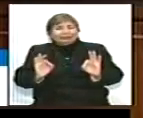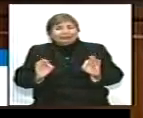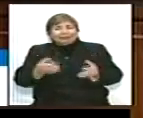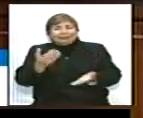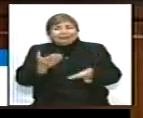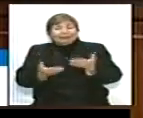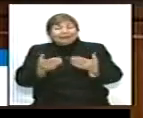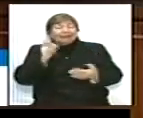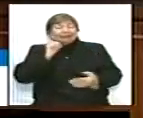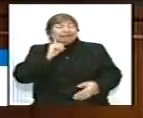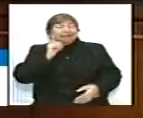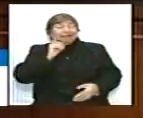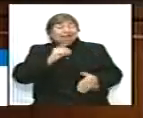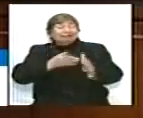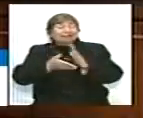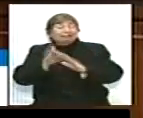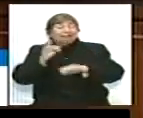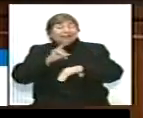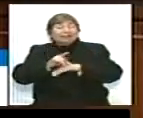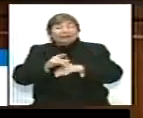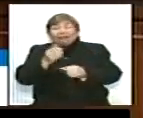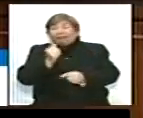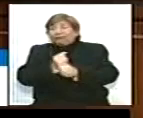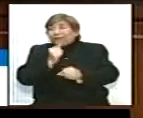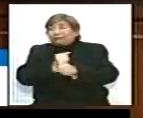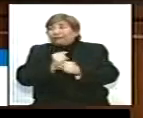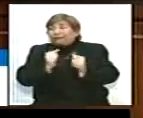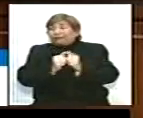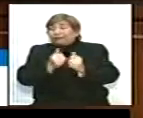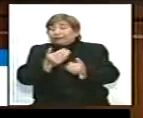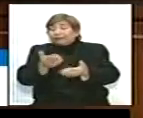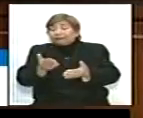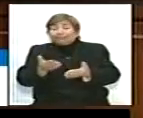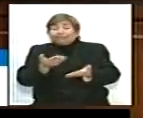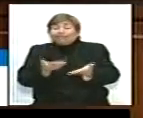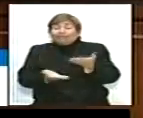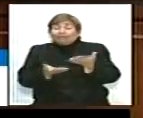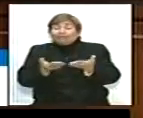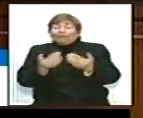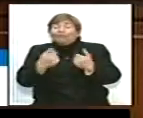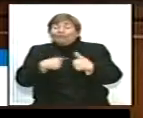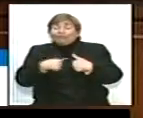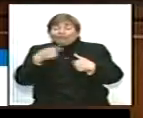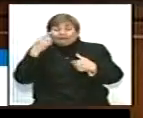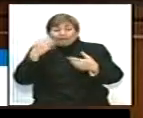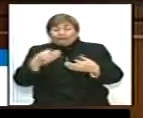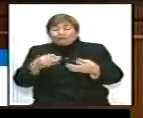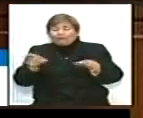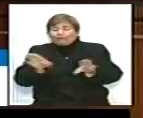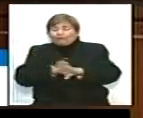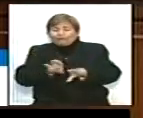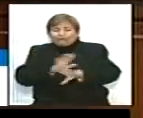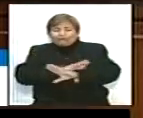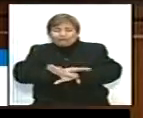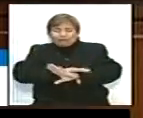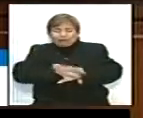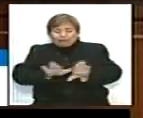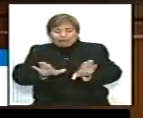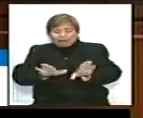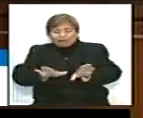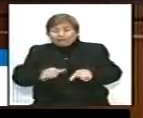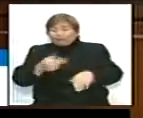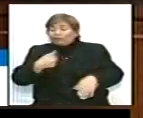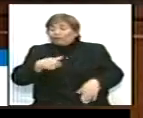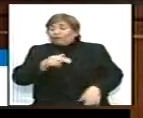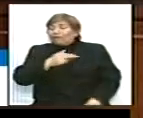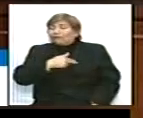fue engañada por la gente que estuvo trabajando con ellos. Por lo tanto, creo yo que este tema está cerrado, presidente, y que lo que